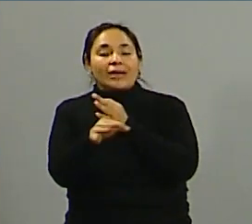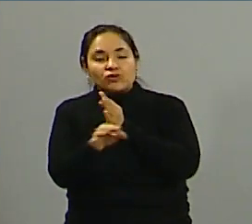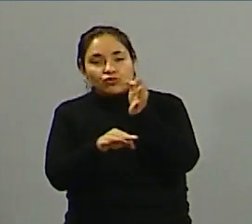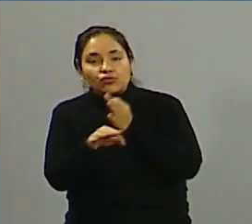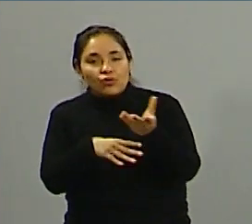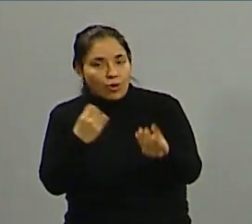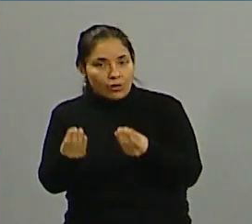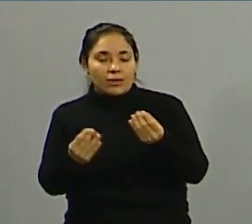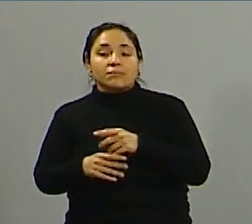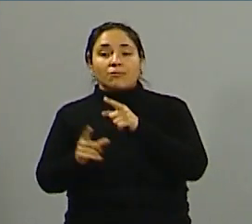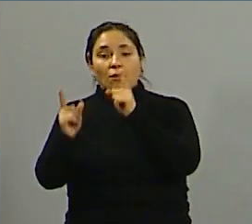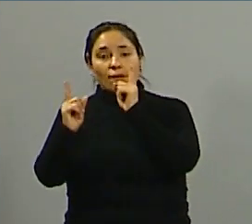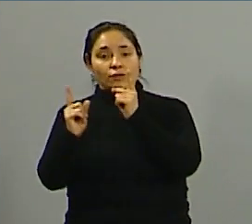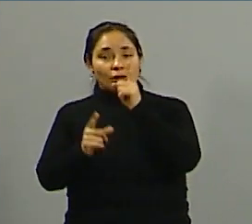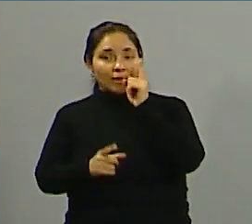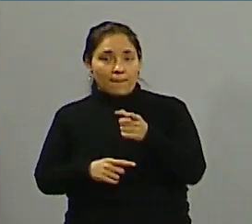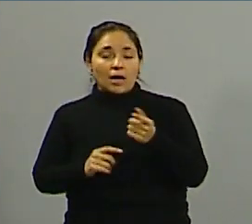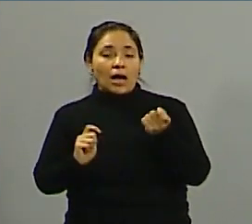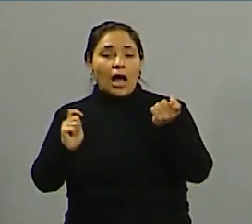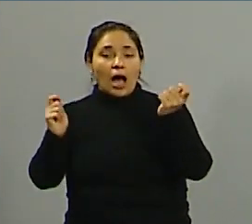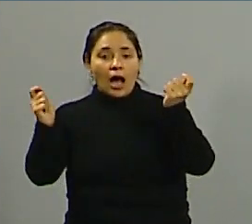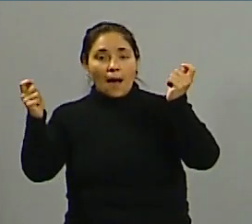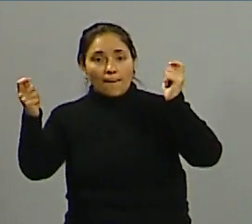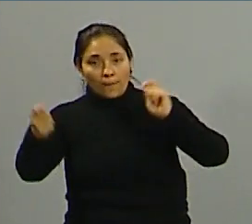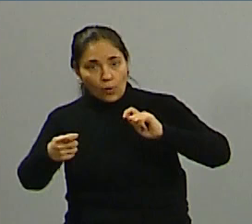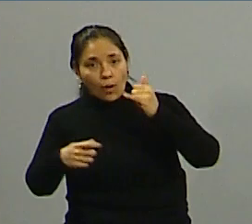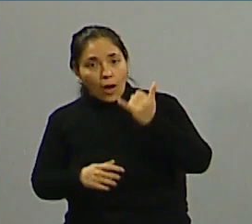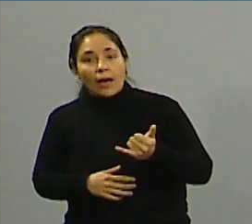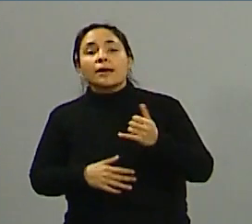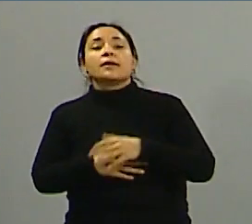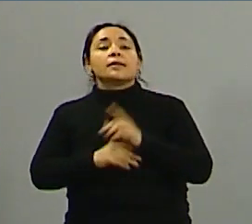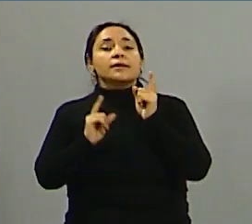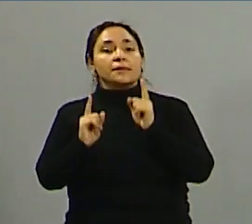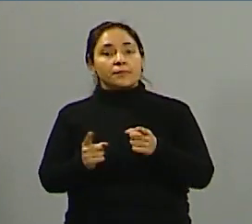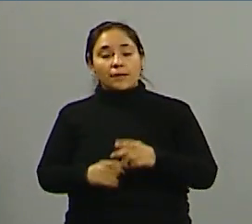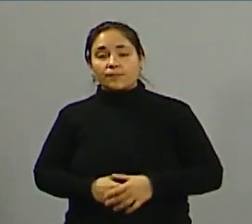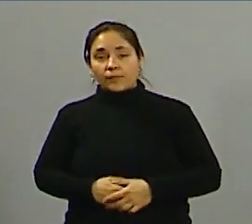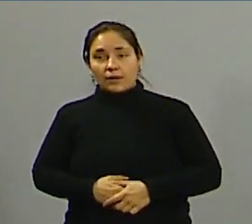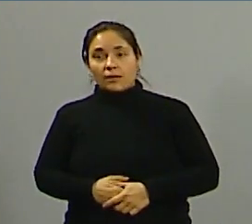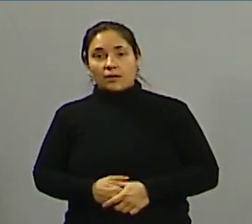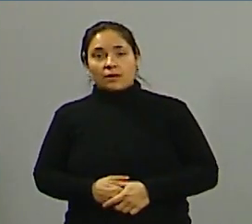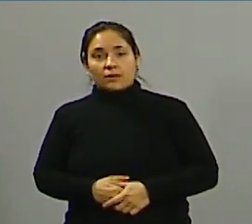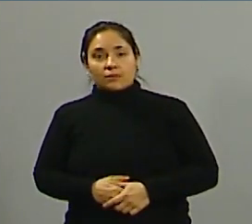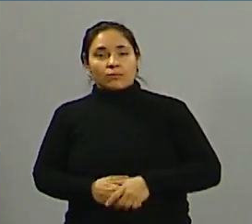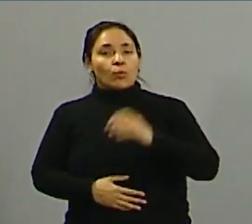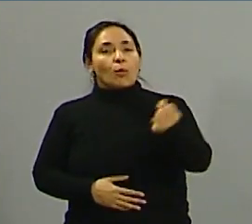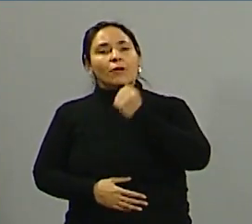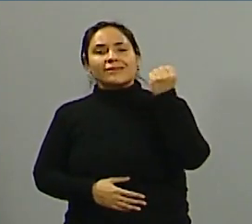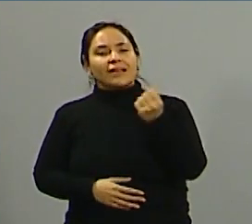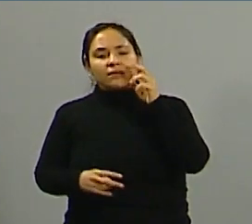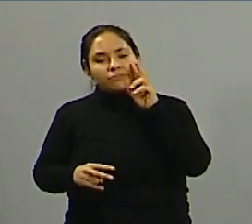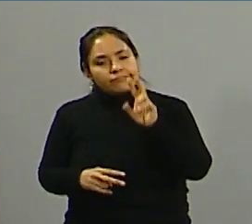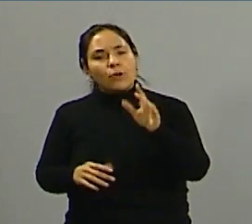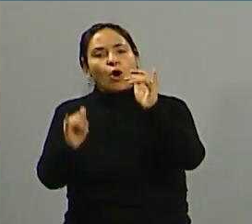docente lo debes estar viviendo, estos procesos de cambios que se vienen dando, pero ahí también teniendo en cuenta cuál es la demanda que tienen los propios jóvenes,